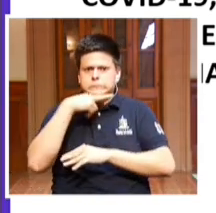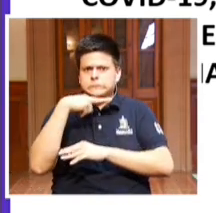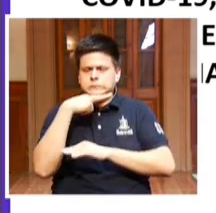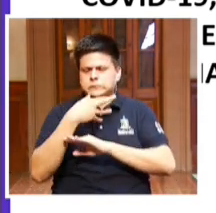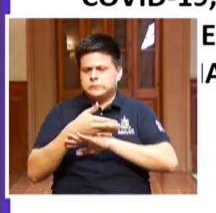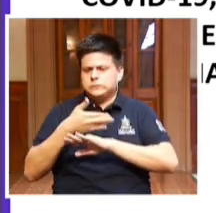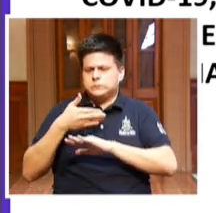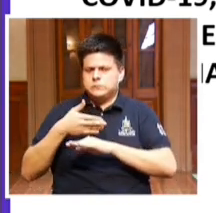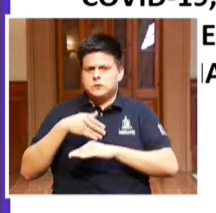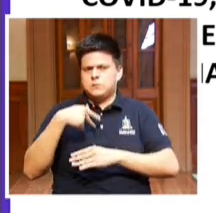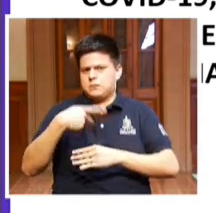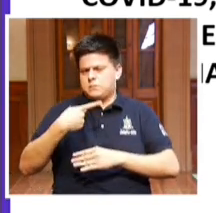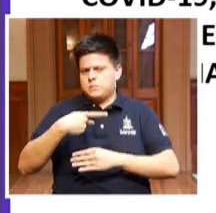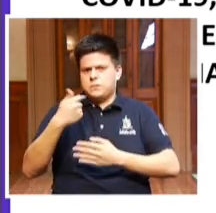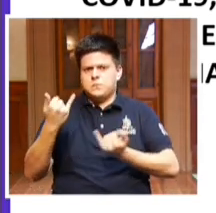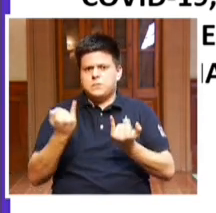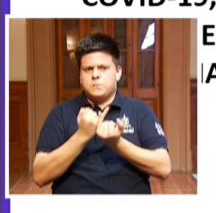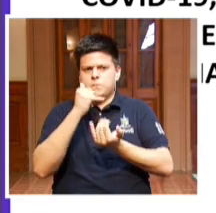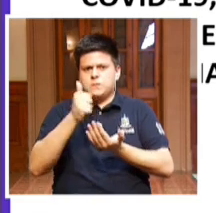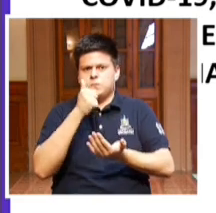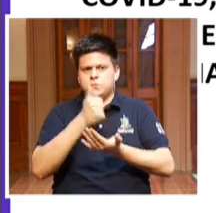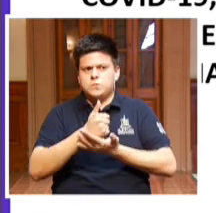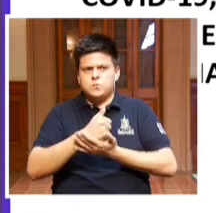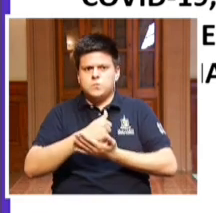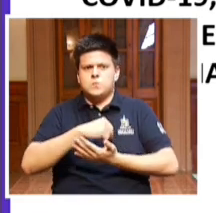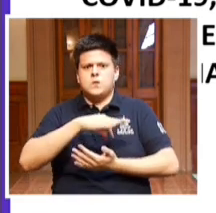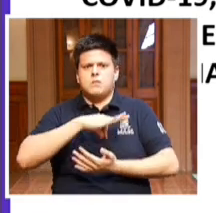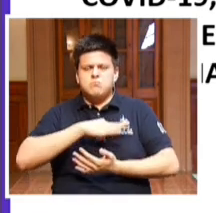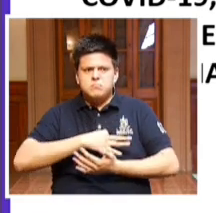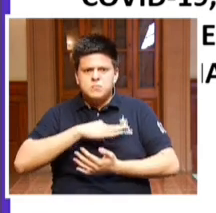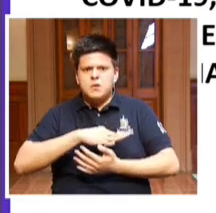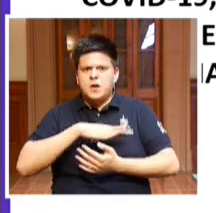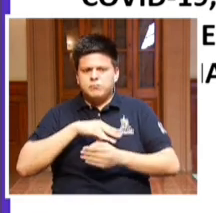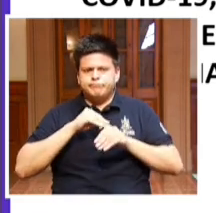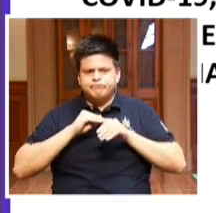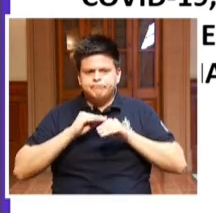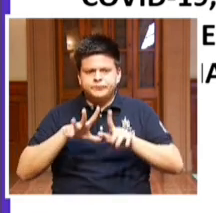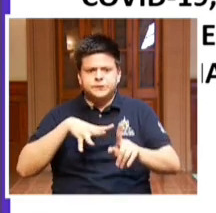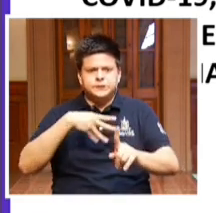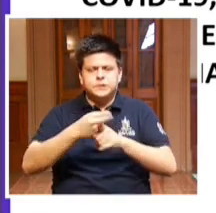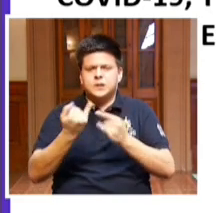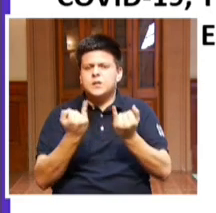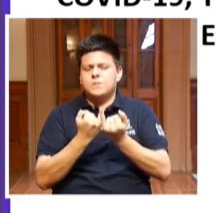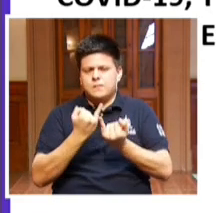área metropolitana, existe la transmisión también en el área rural.